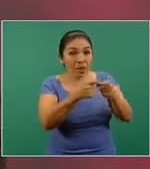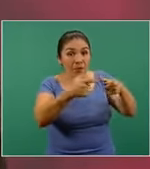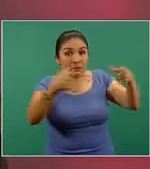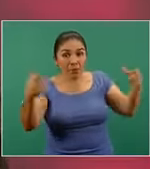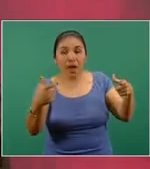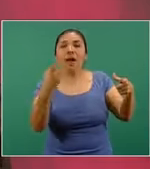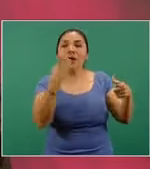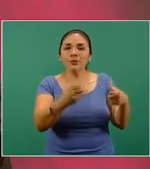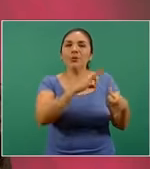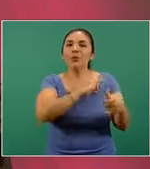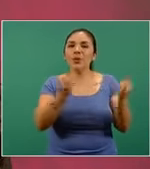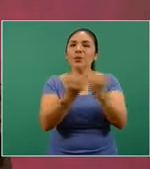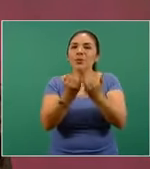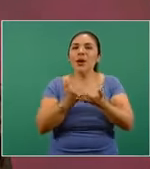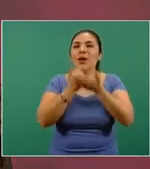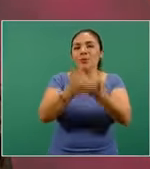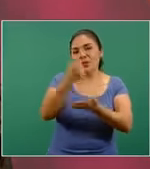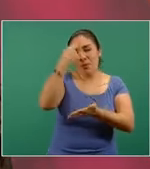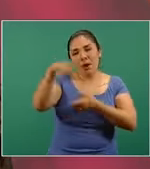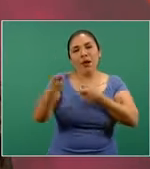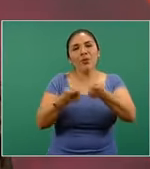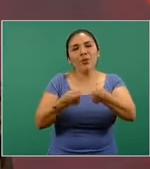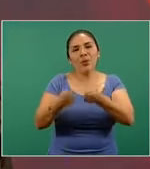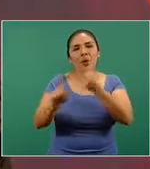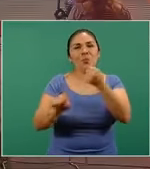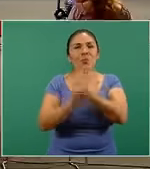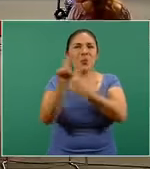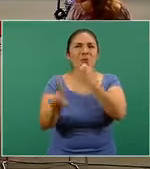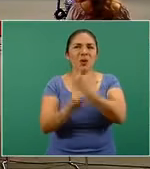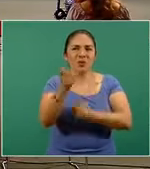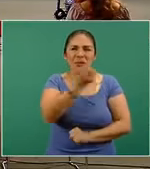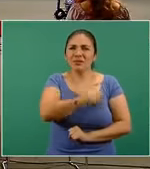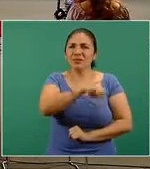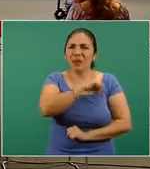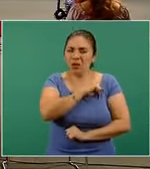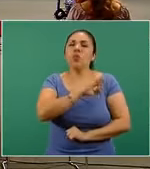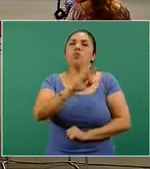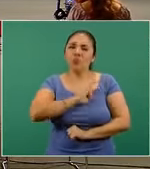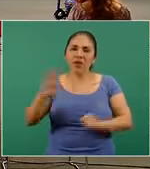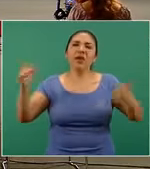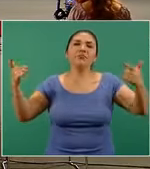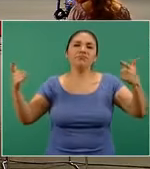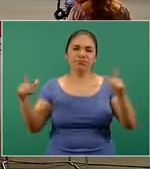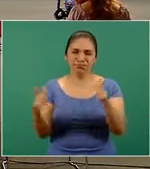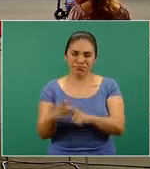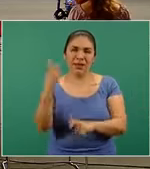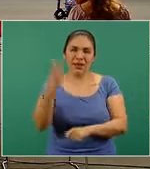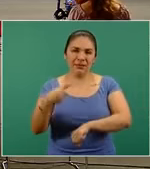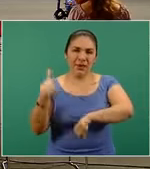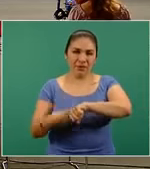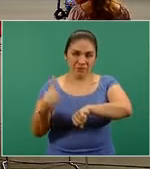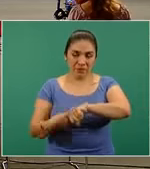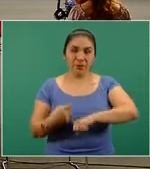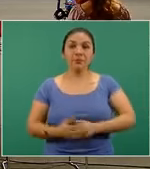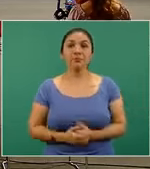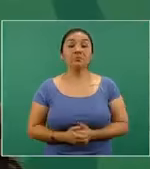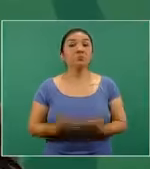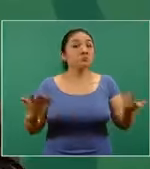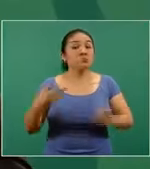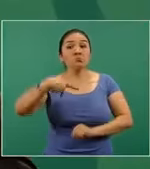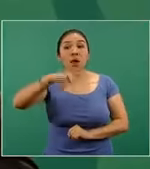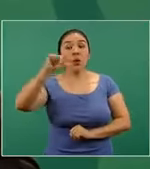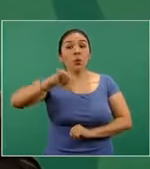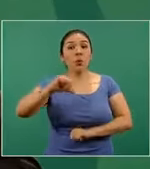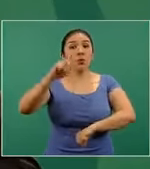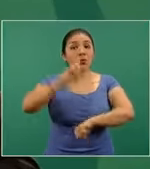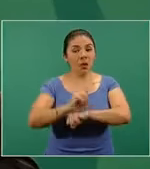también poder contribuir a controlar el problema de salud pública, que es la epidemia de COVID-19. Sin embargo, el día de